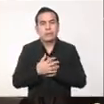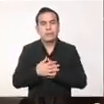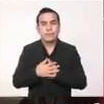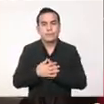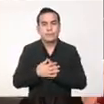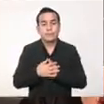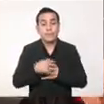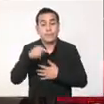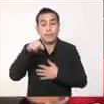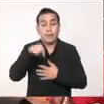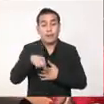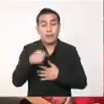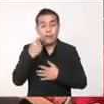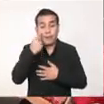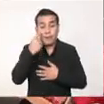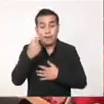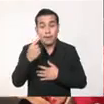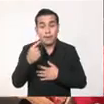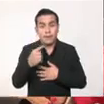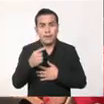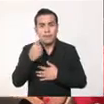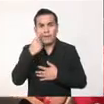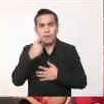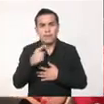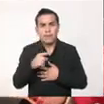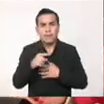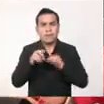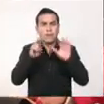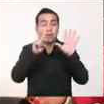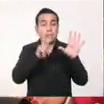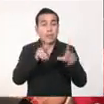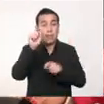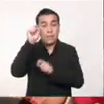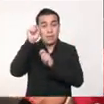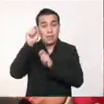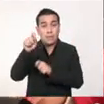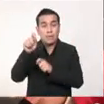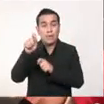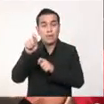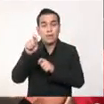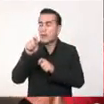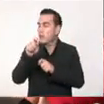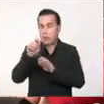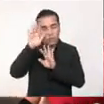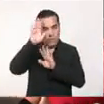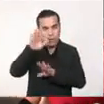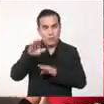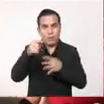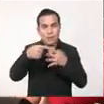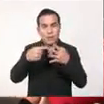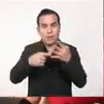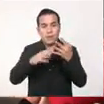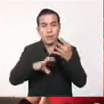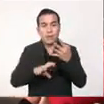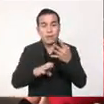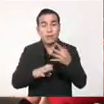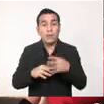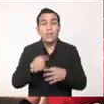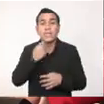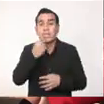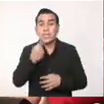incorporar. Aquí hay alrededor de 7 demandas de inconstitucionalidad que presentaron